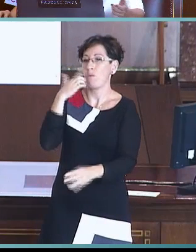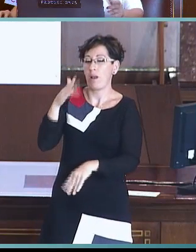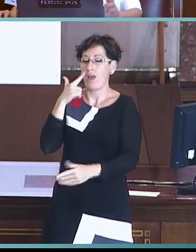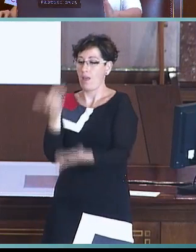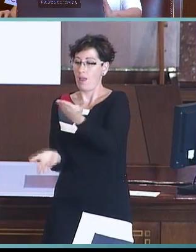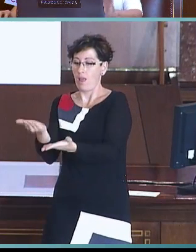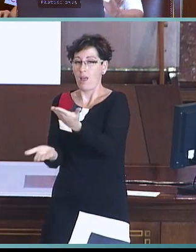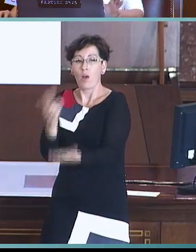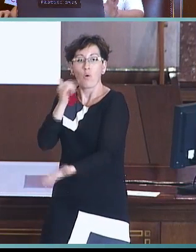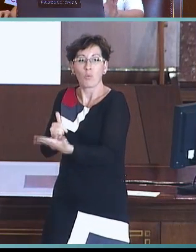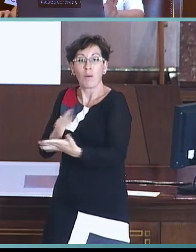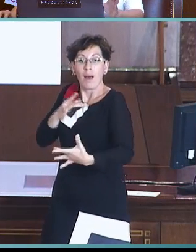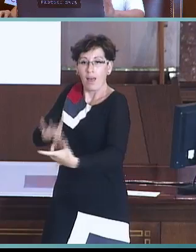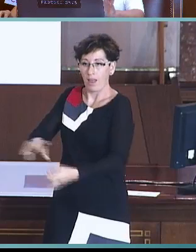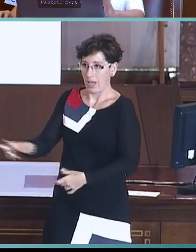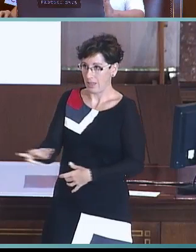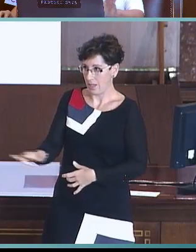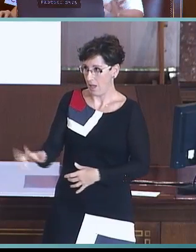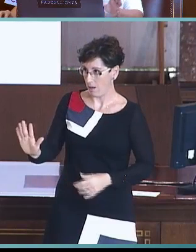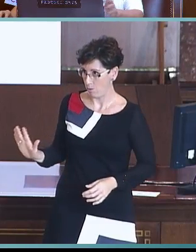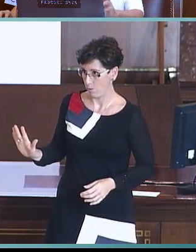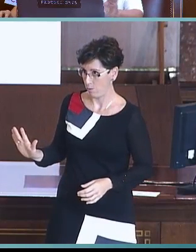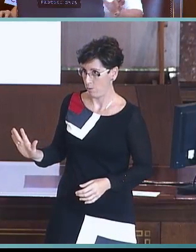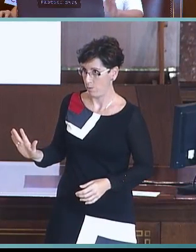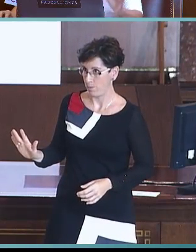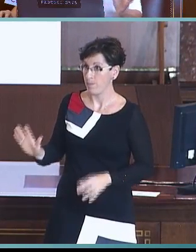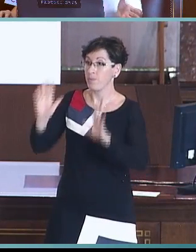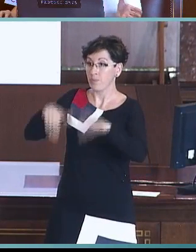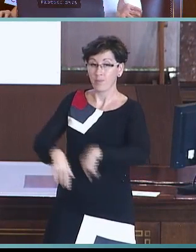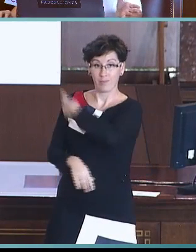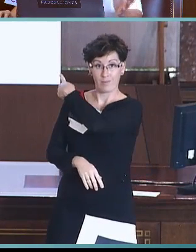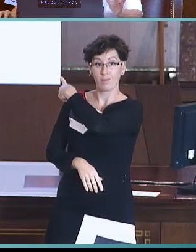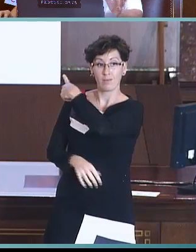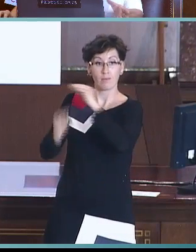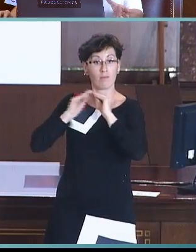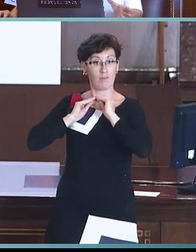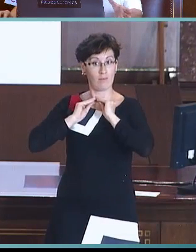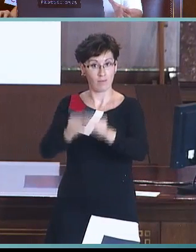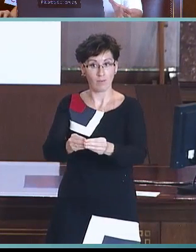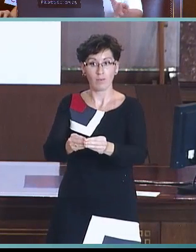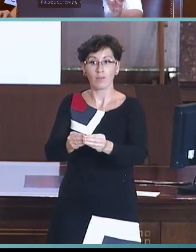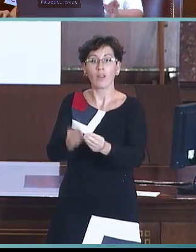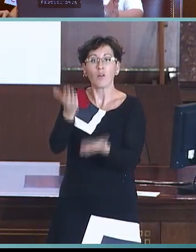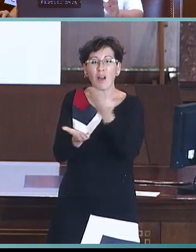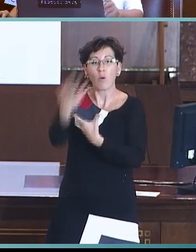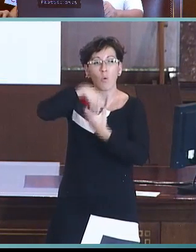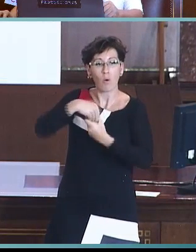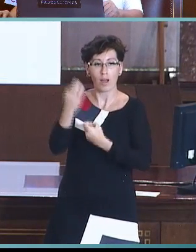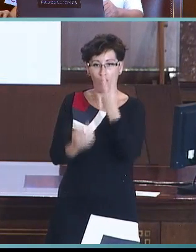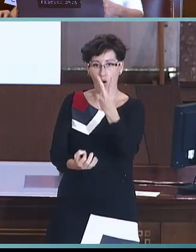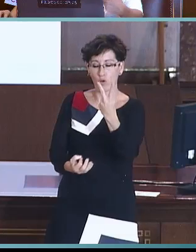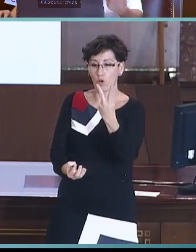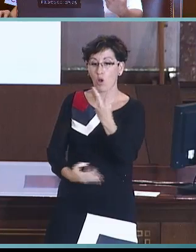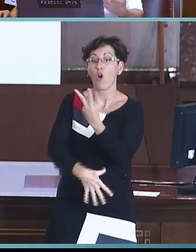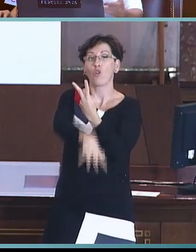castellana. Esta prueba fue finalmente elaborada y evalúa, como habéis visto, comprensión y profundidad de